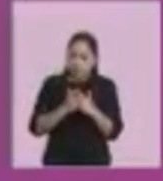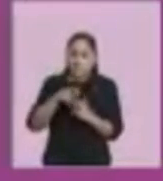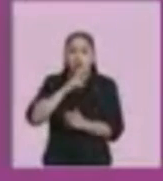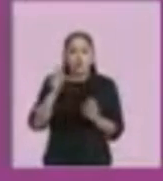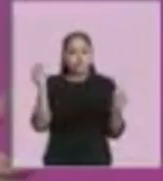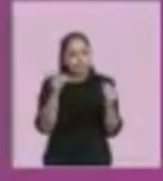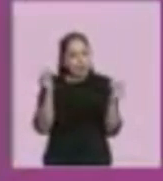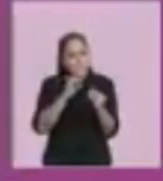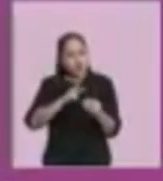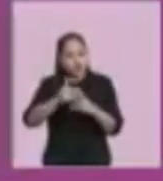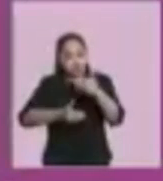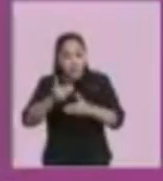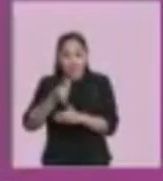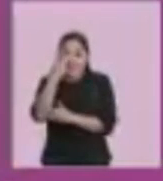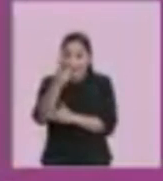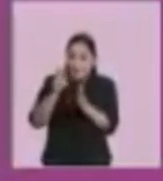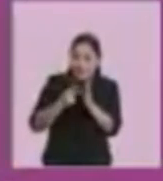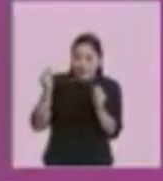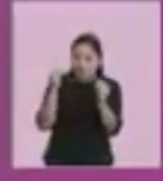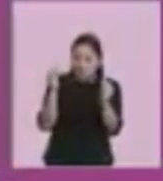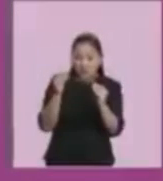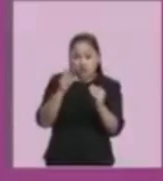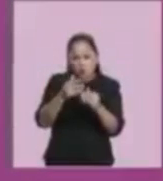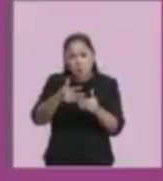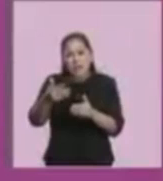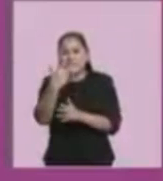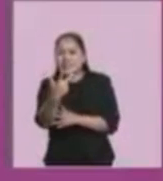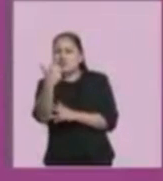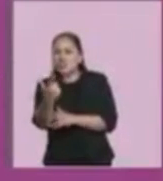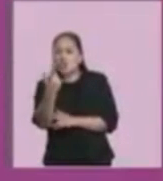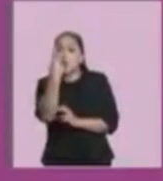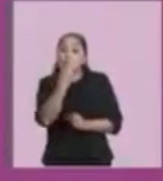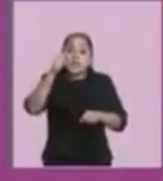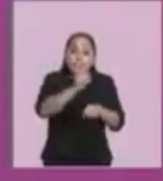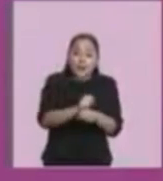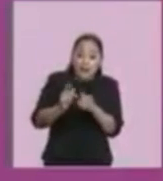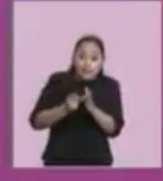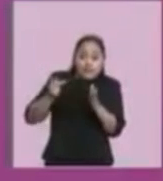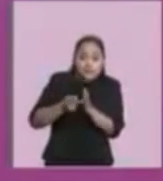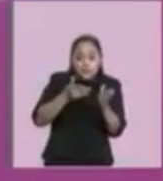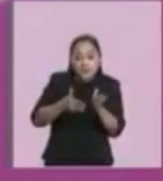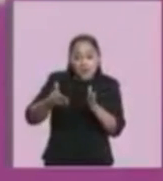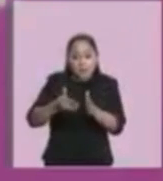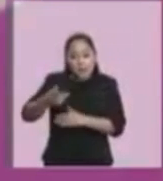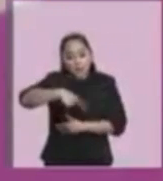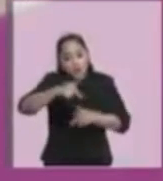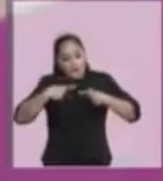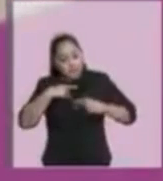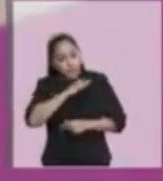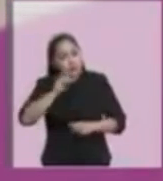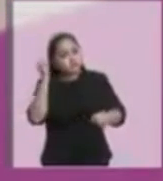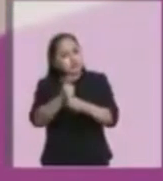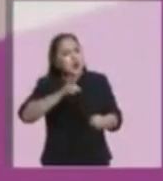este, que no haya solo 3 durante la campaña, hagamos 5, 7, 1 por semana, de tal manera que la gente puede identificar con